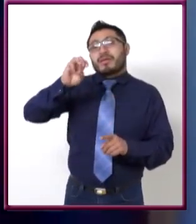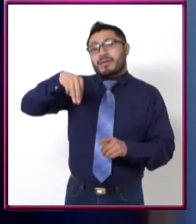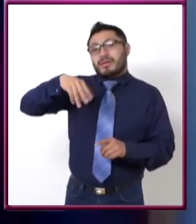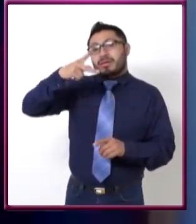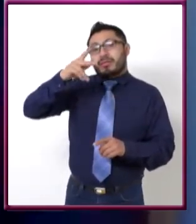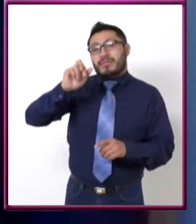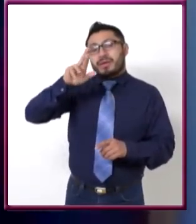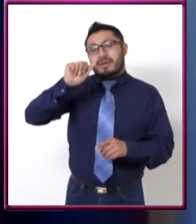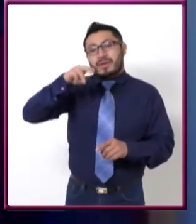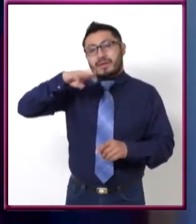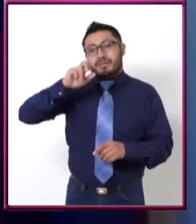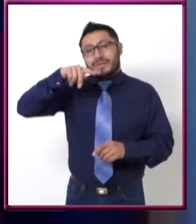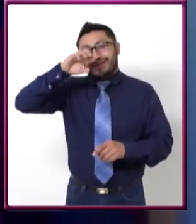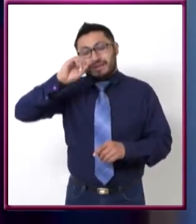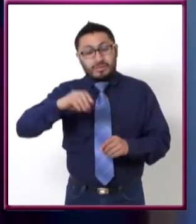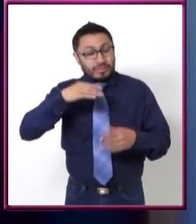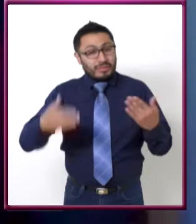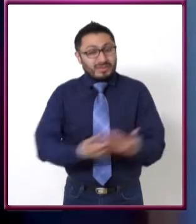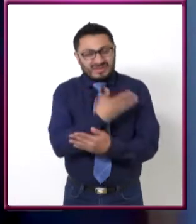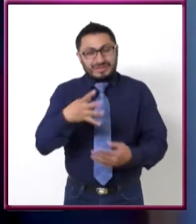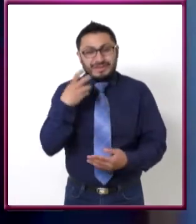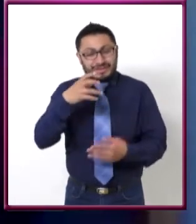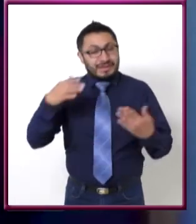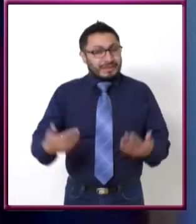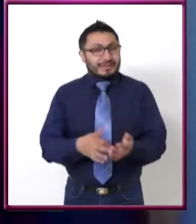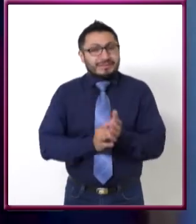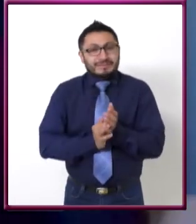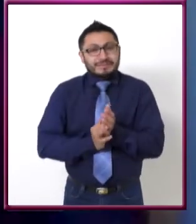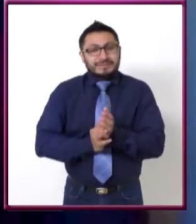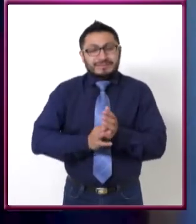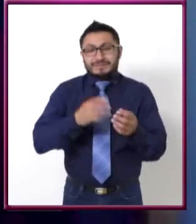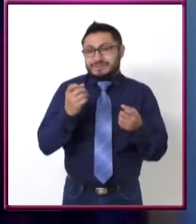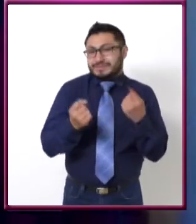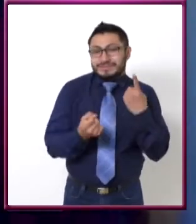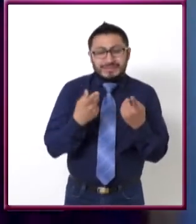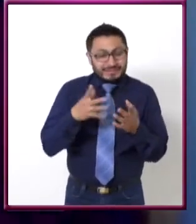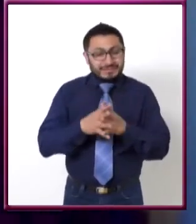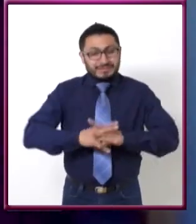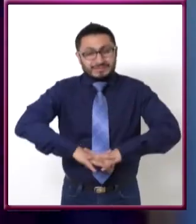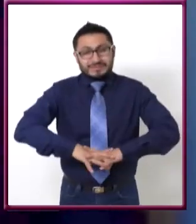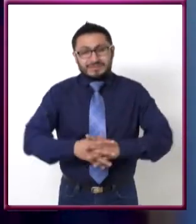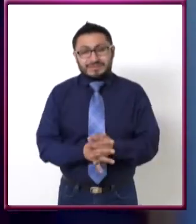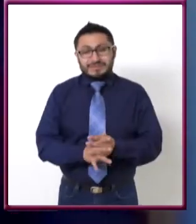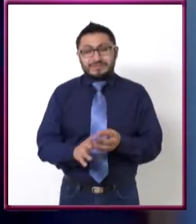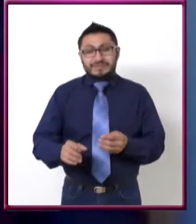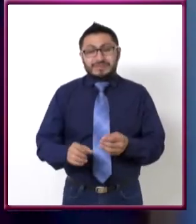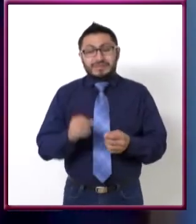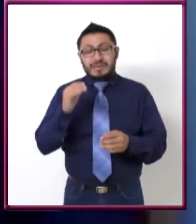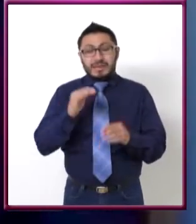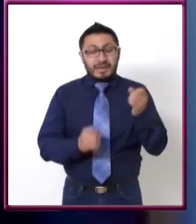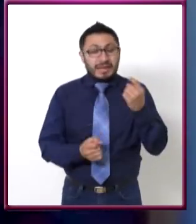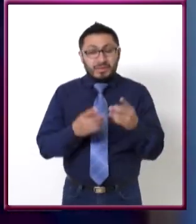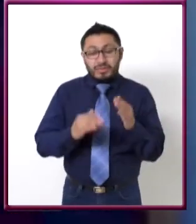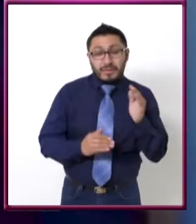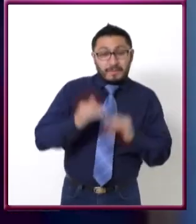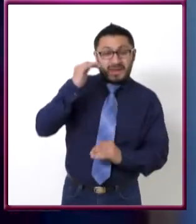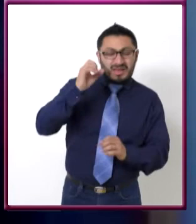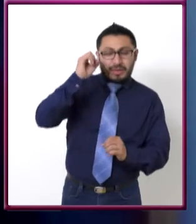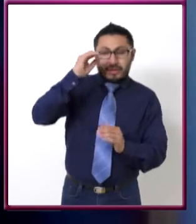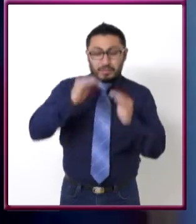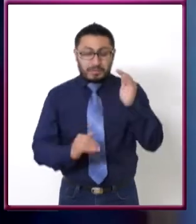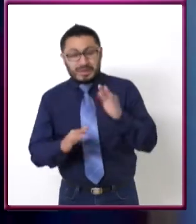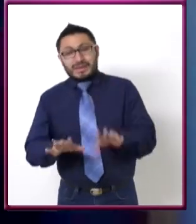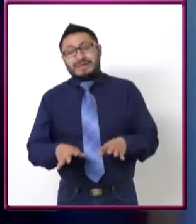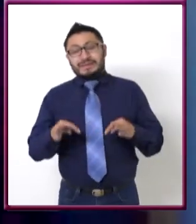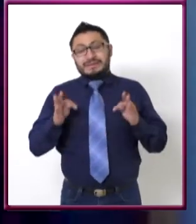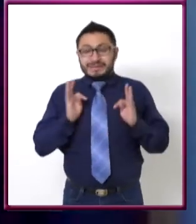temperamento nato, digamos, pues la reactividad con la que nacemos. Algunos son más reactivos, otros son más impulsivos,